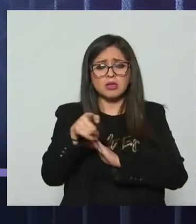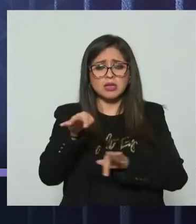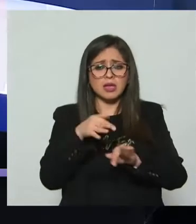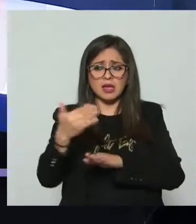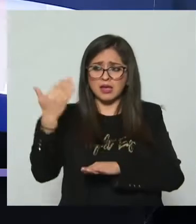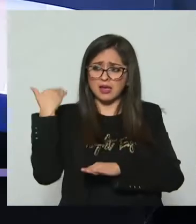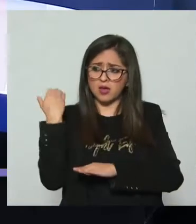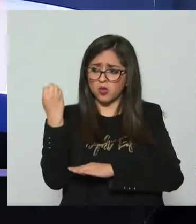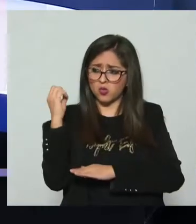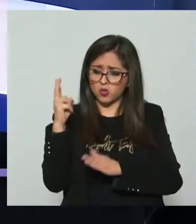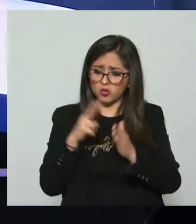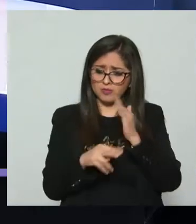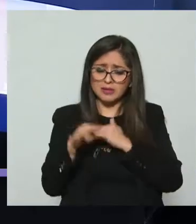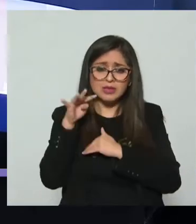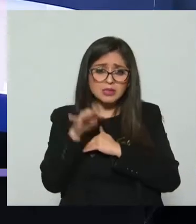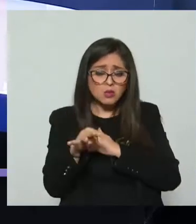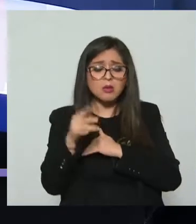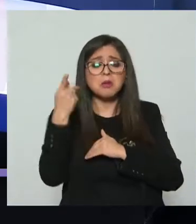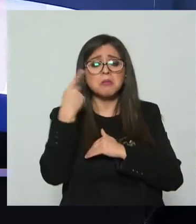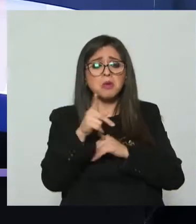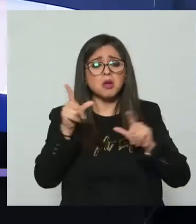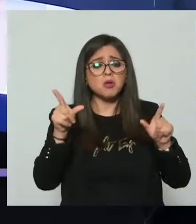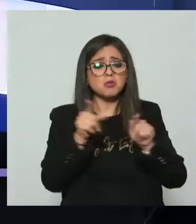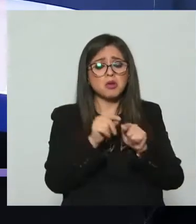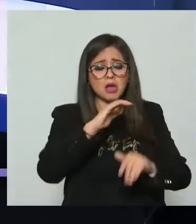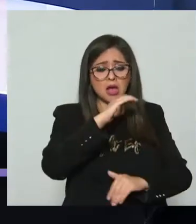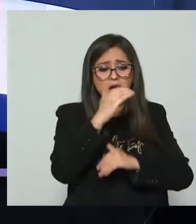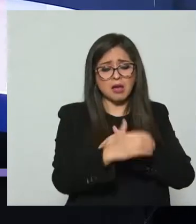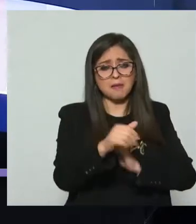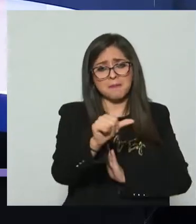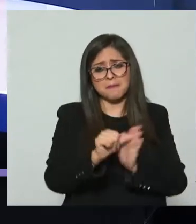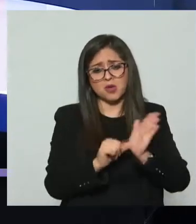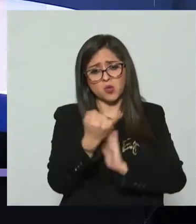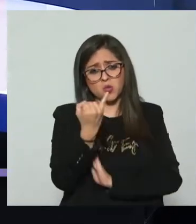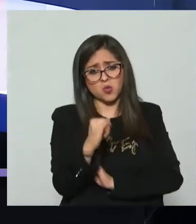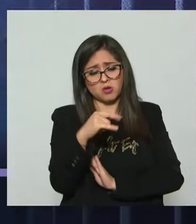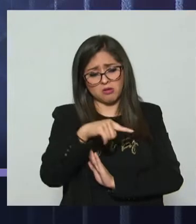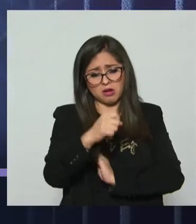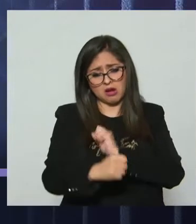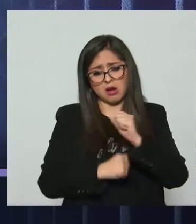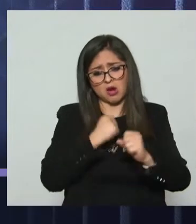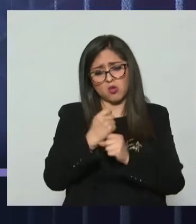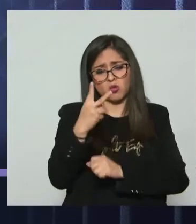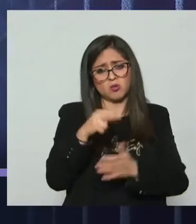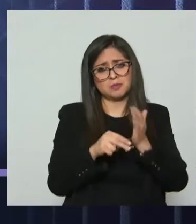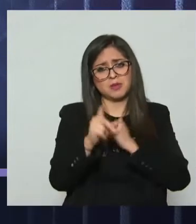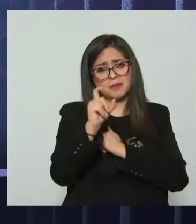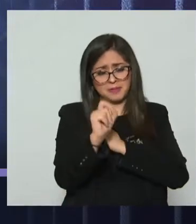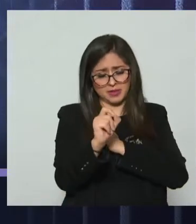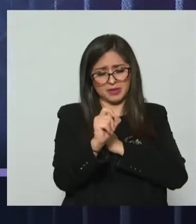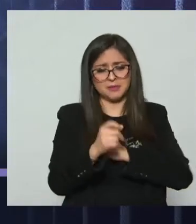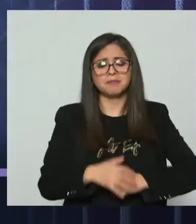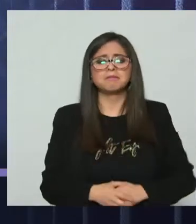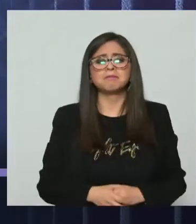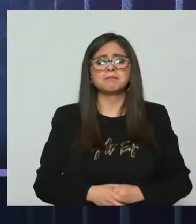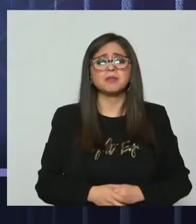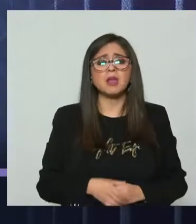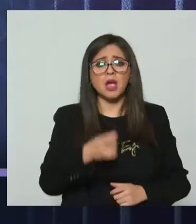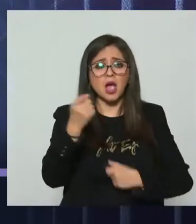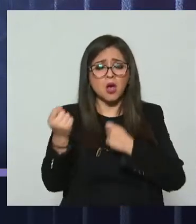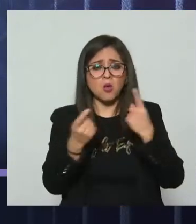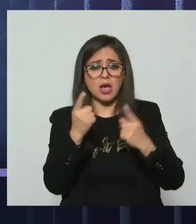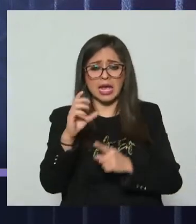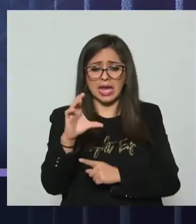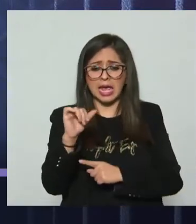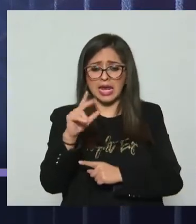del 2019 y que se pretenden concluir en junio de este 2020. Van a tener algunos carriles laterales,